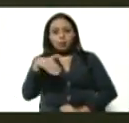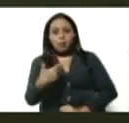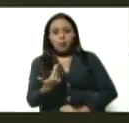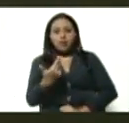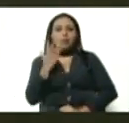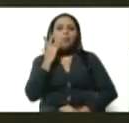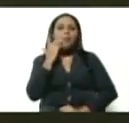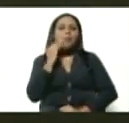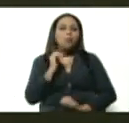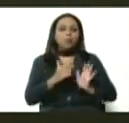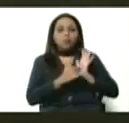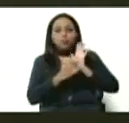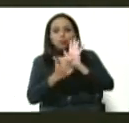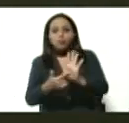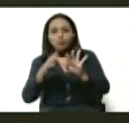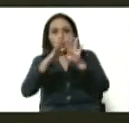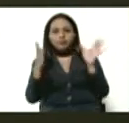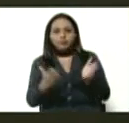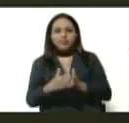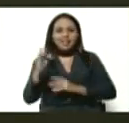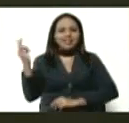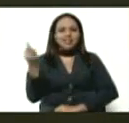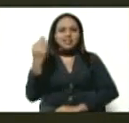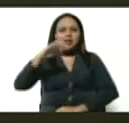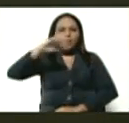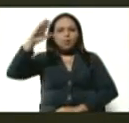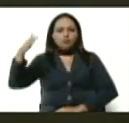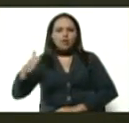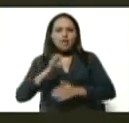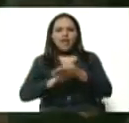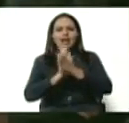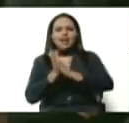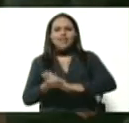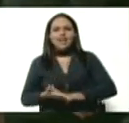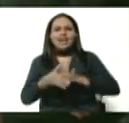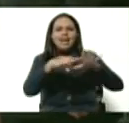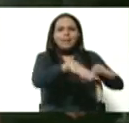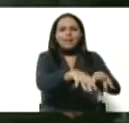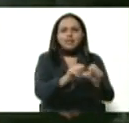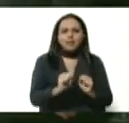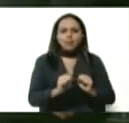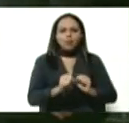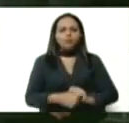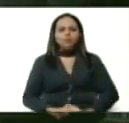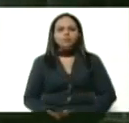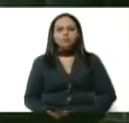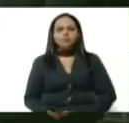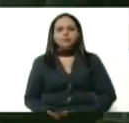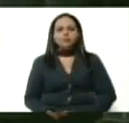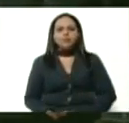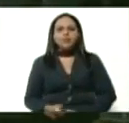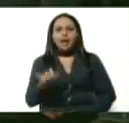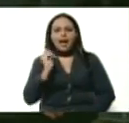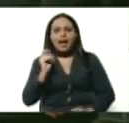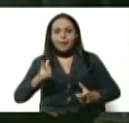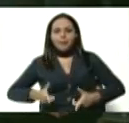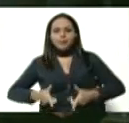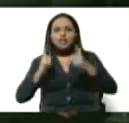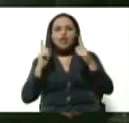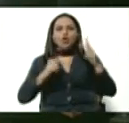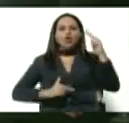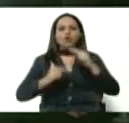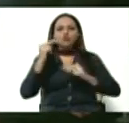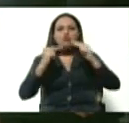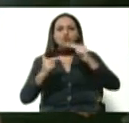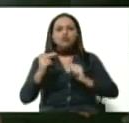el mundo entero. Y la tercera montaña, el derrocamiento del capitalismo burocrático. Todo esto ha permitido la construcción de una